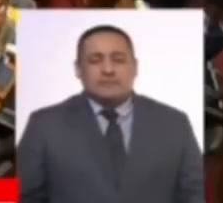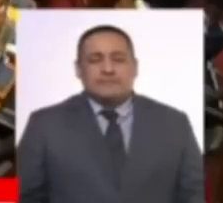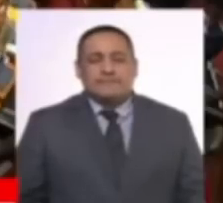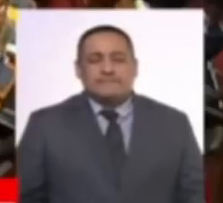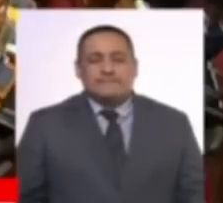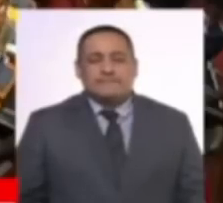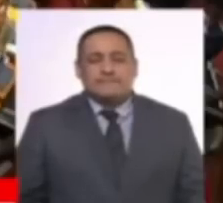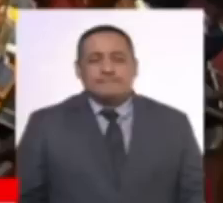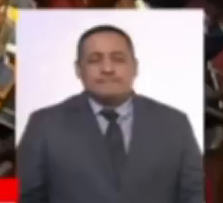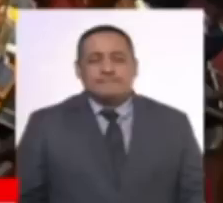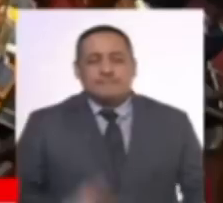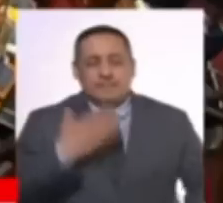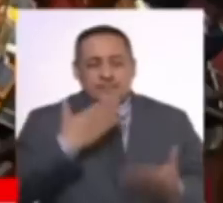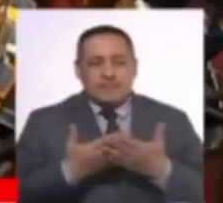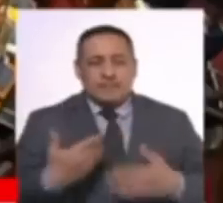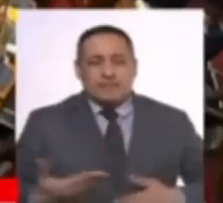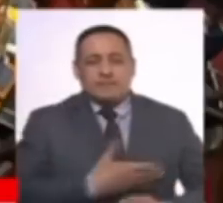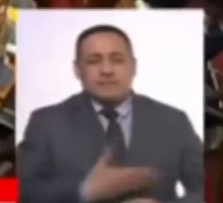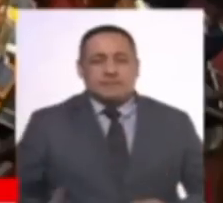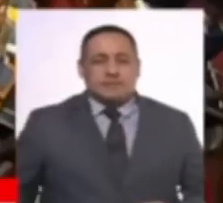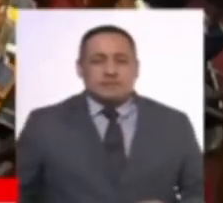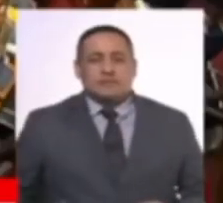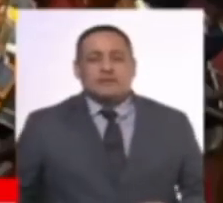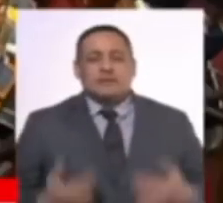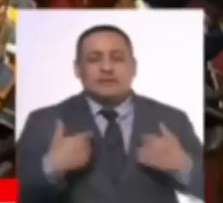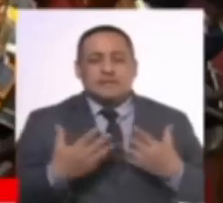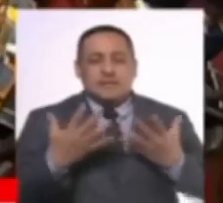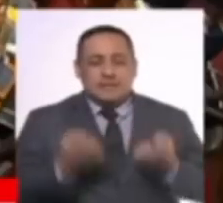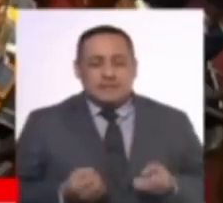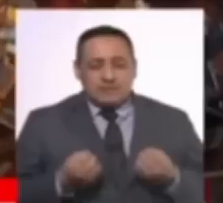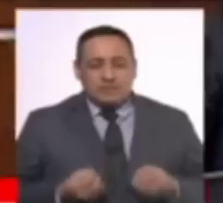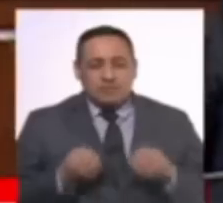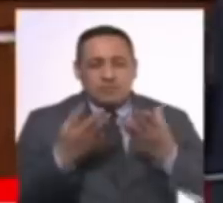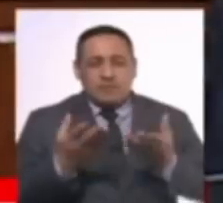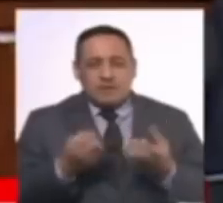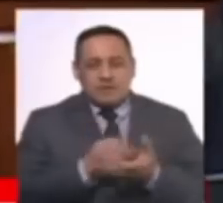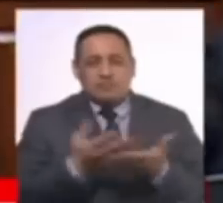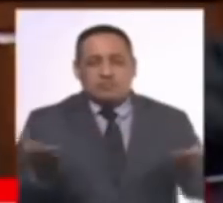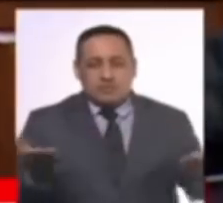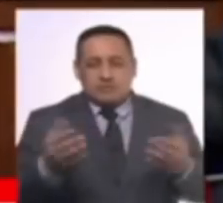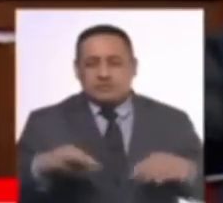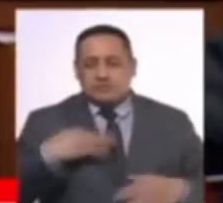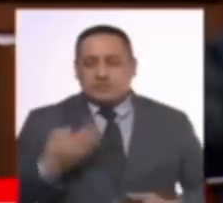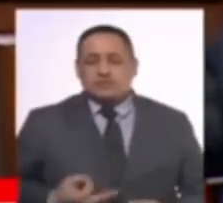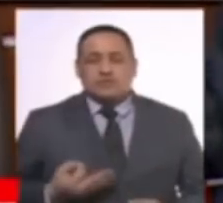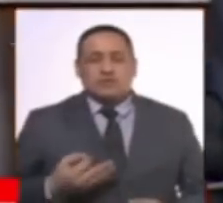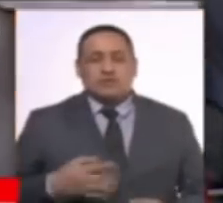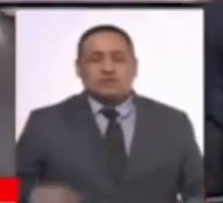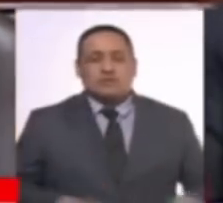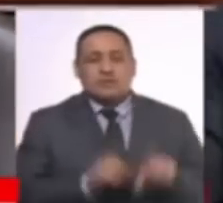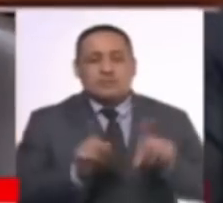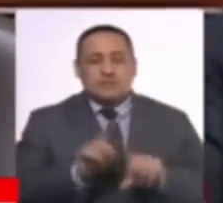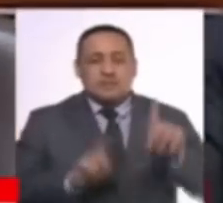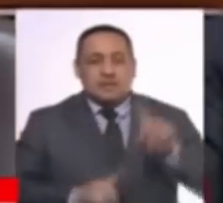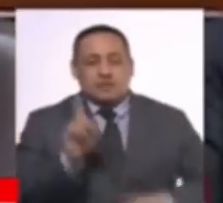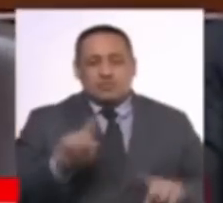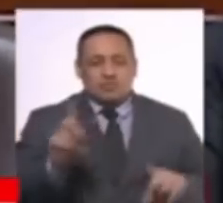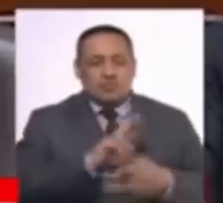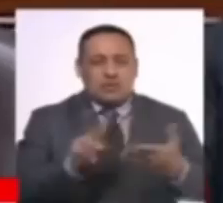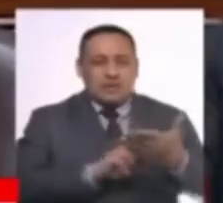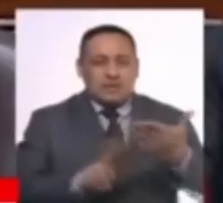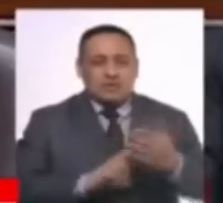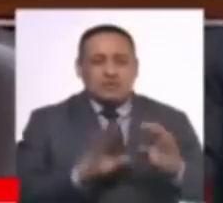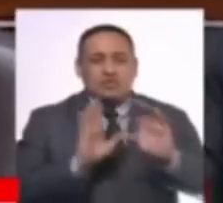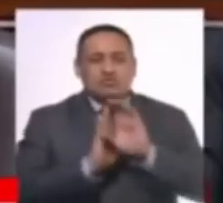Gracias, presidente. Quería mencionarle a los señores que creo que algunos no han leído de repente